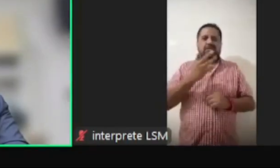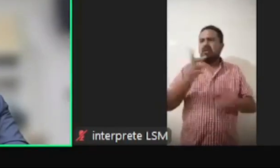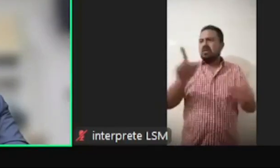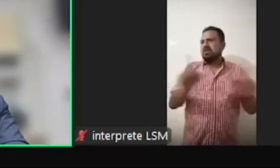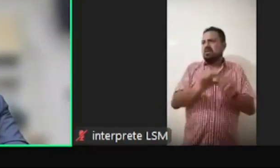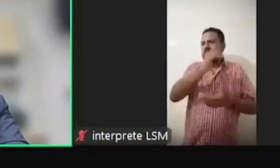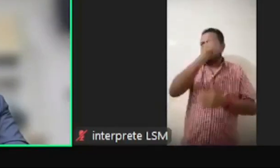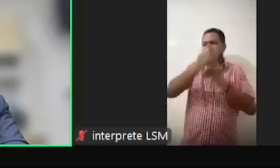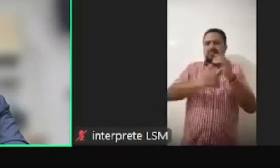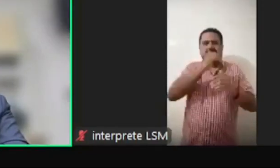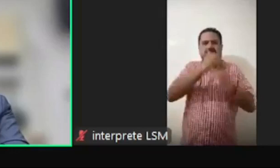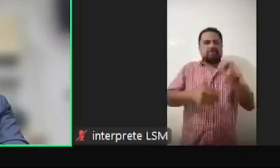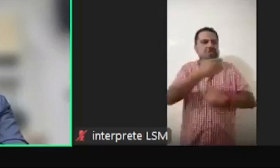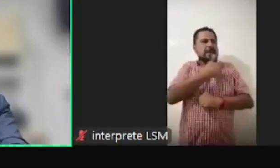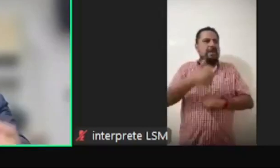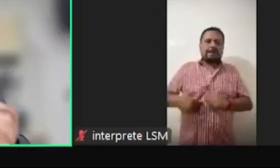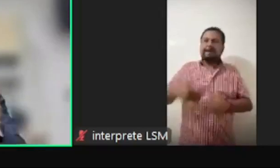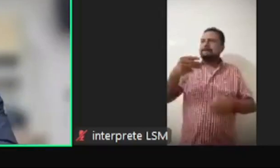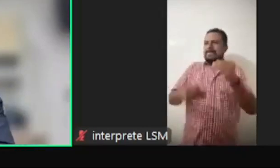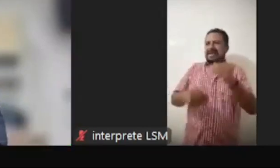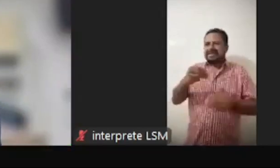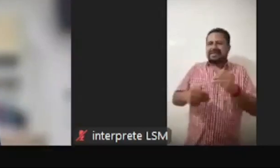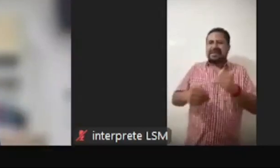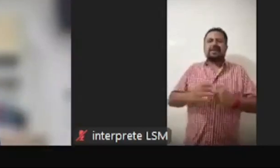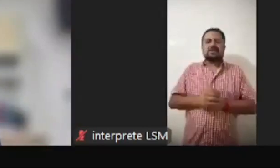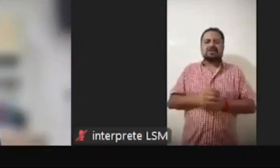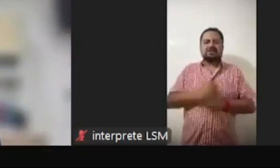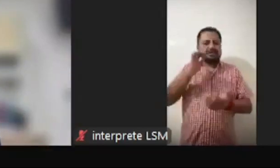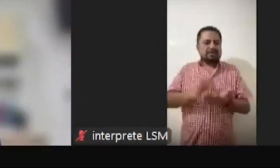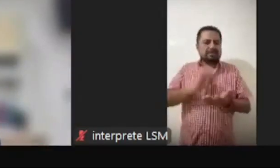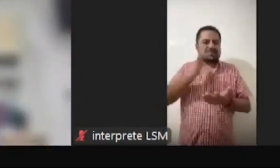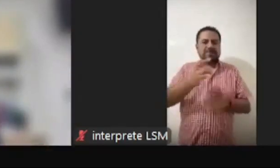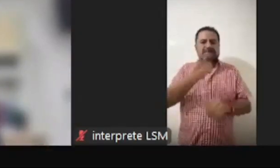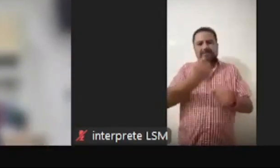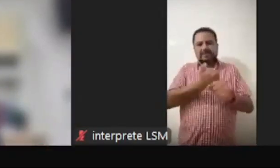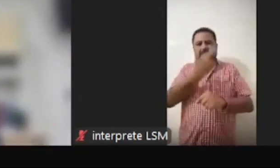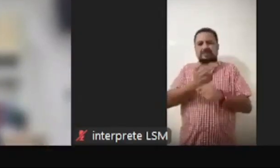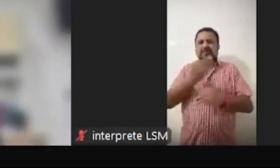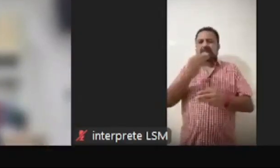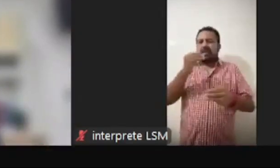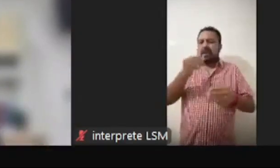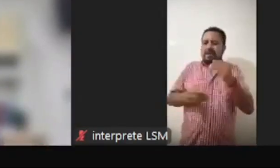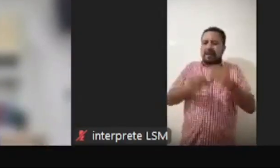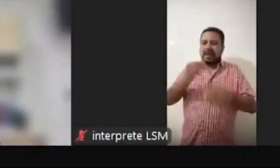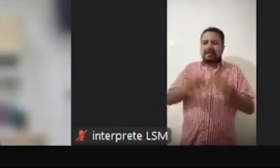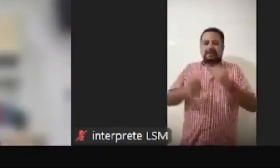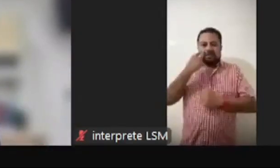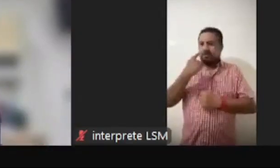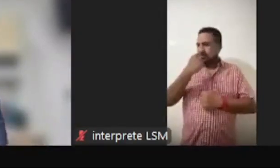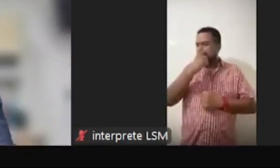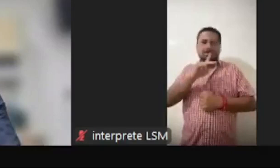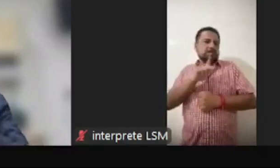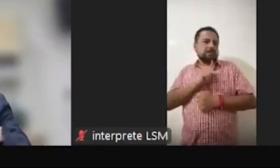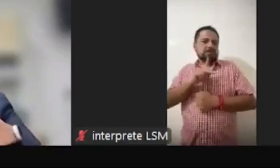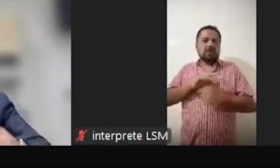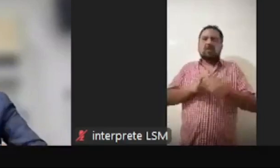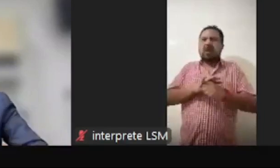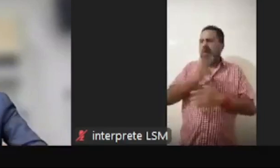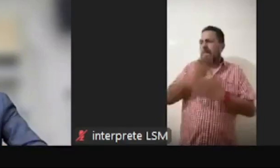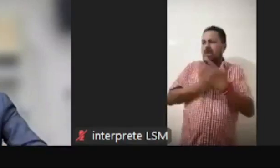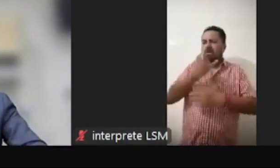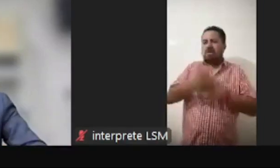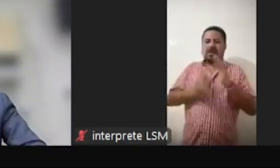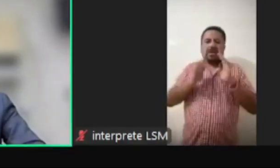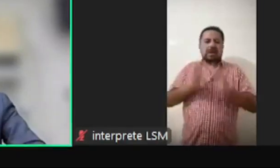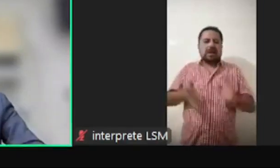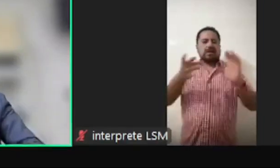presidenta, magistradas, magistrado. Gracias, secretario. Magistradas, magistrados, está a nuestra consideración el proyecto del que se ha dado